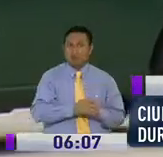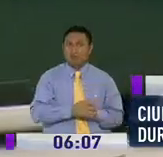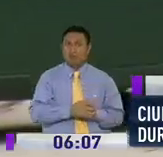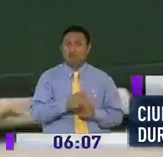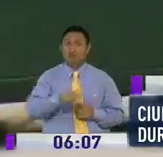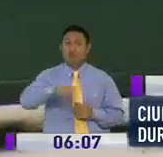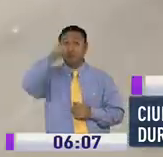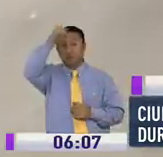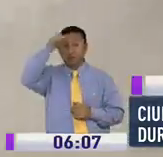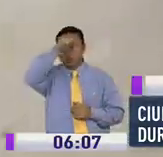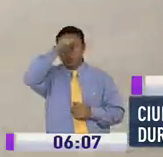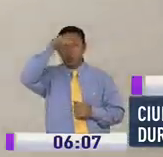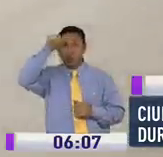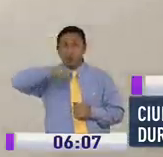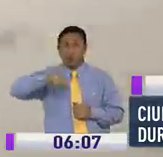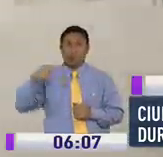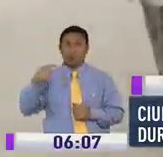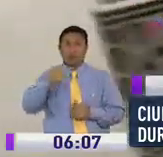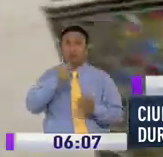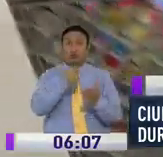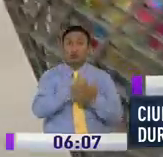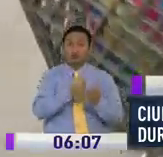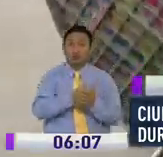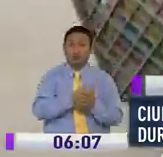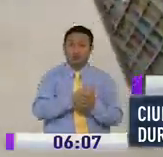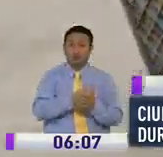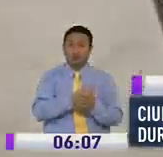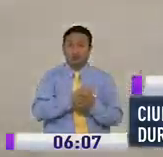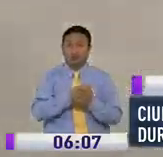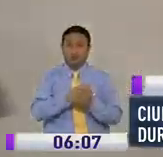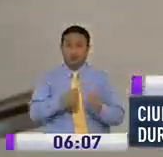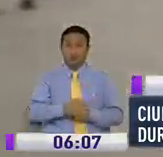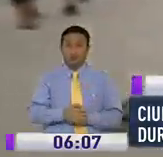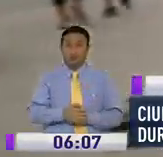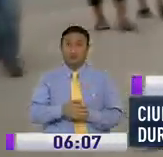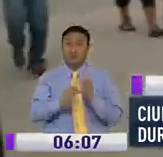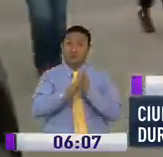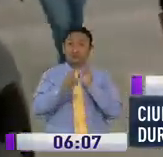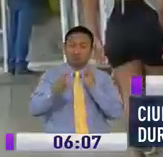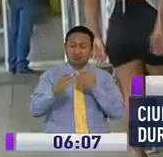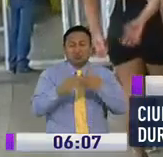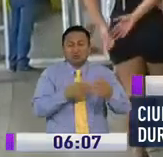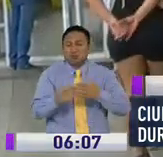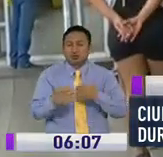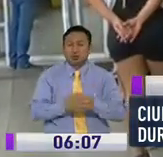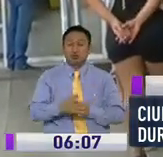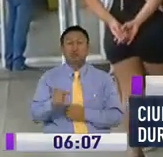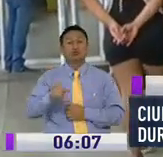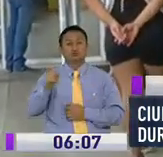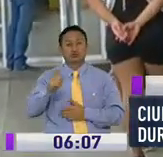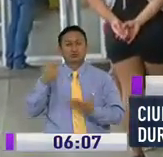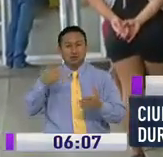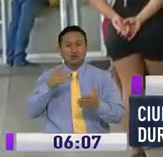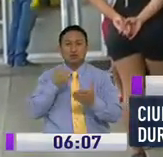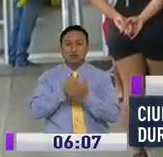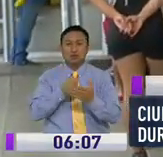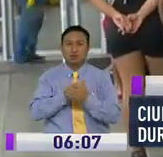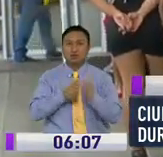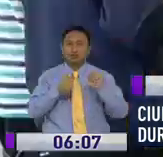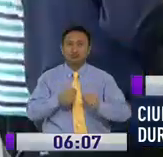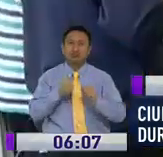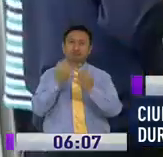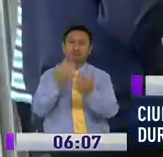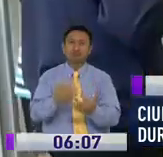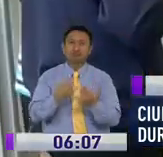día apropiado para lograr este cometido. No importó las extensas columnas, era necesario tomarse el tiempo de